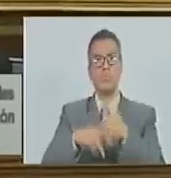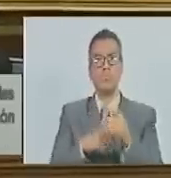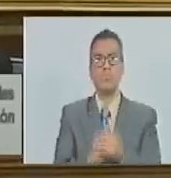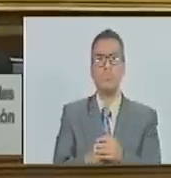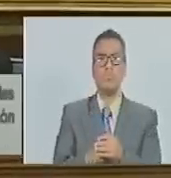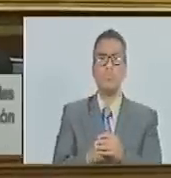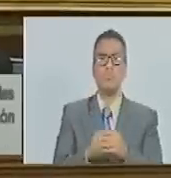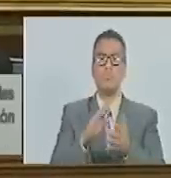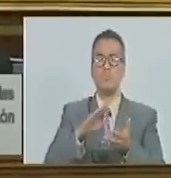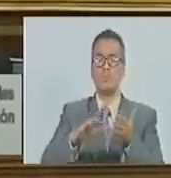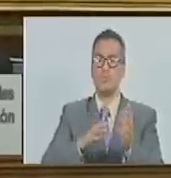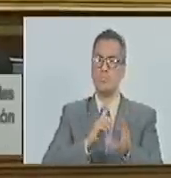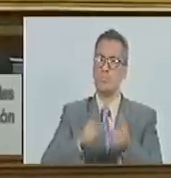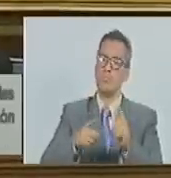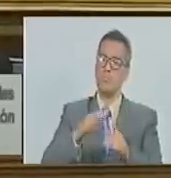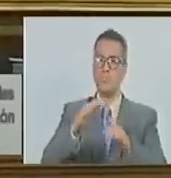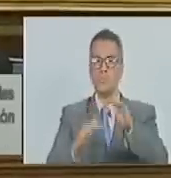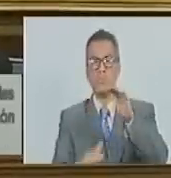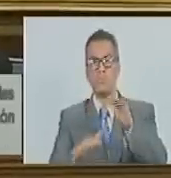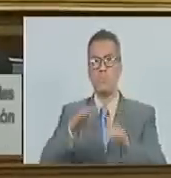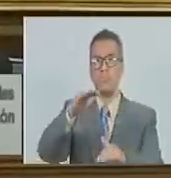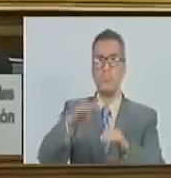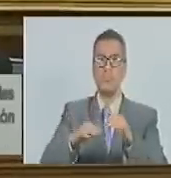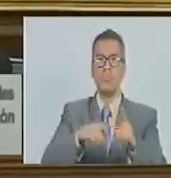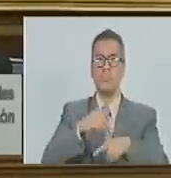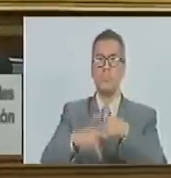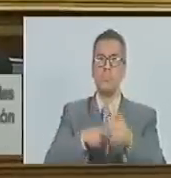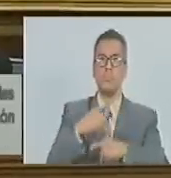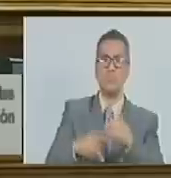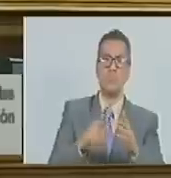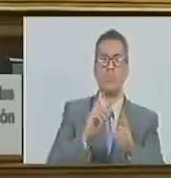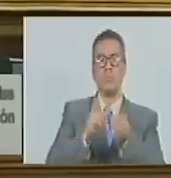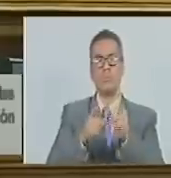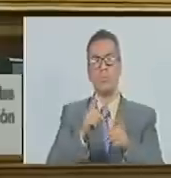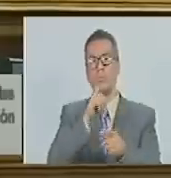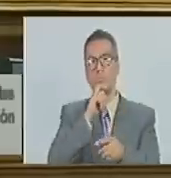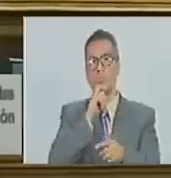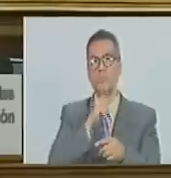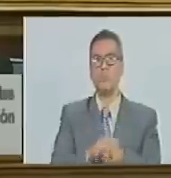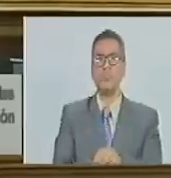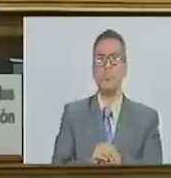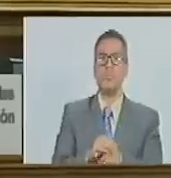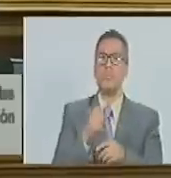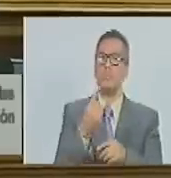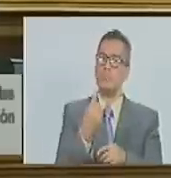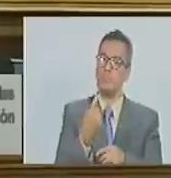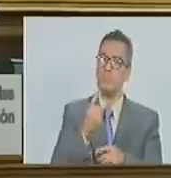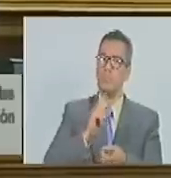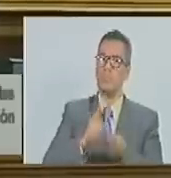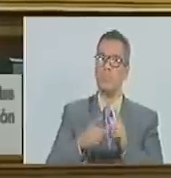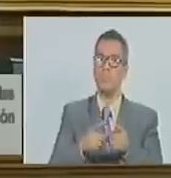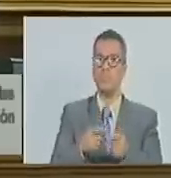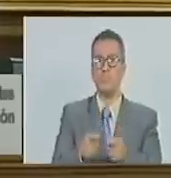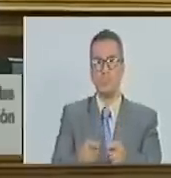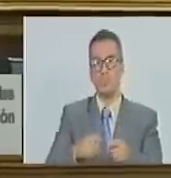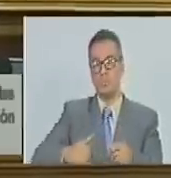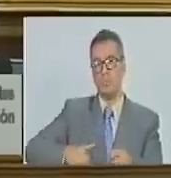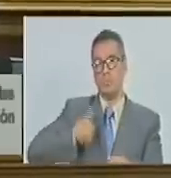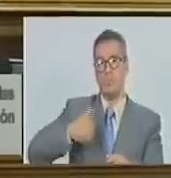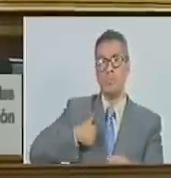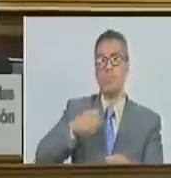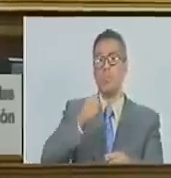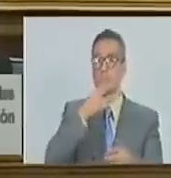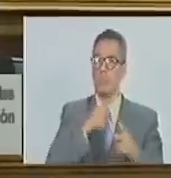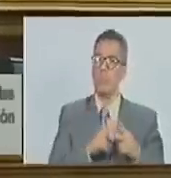con altibajos, es un proceso con no pocas dificultades. No faltarán los que intenten aprovecharse de la